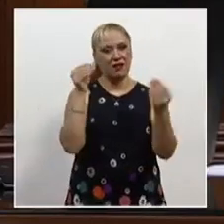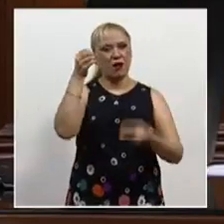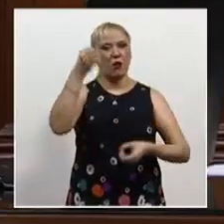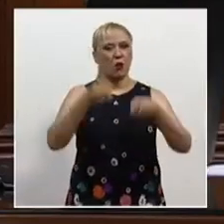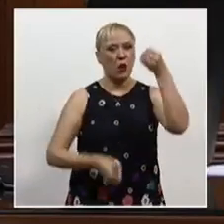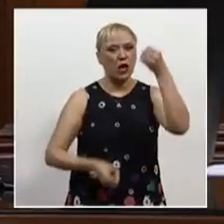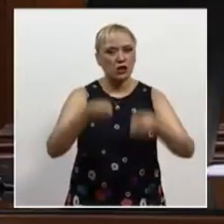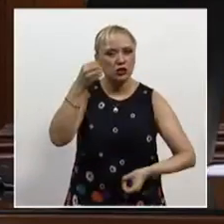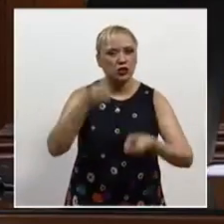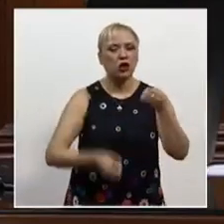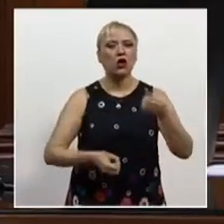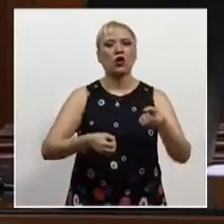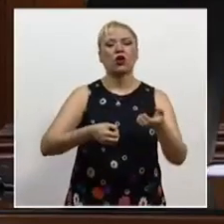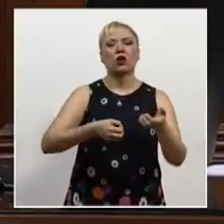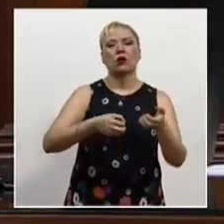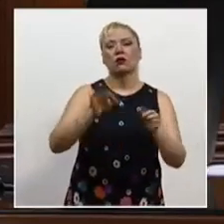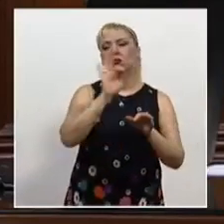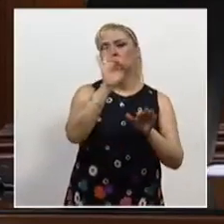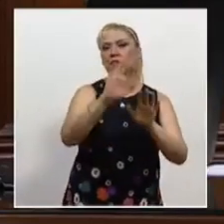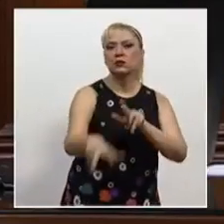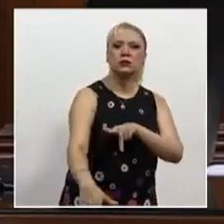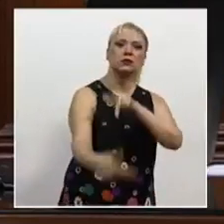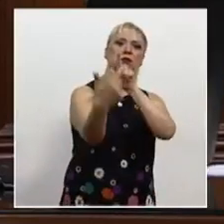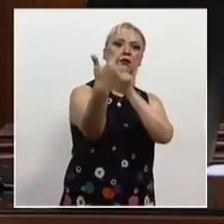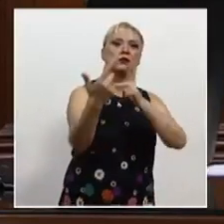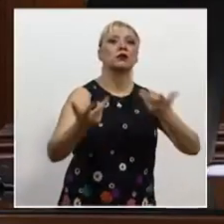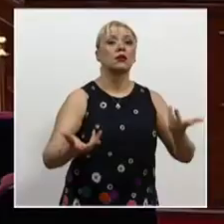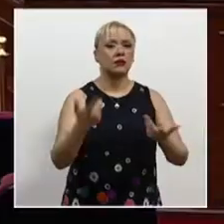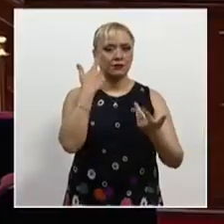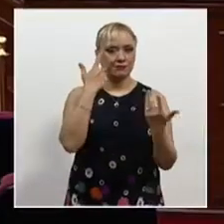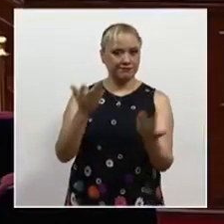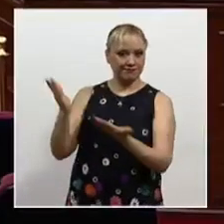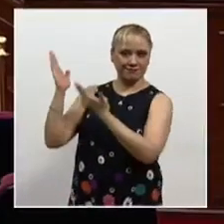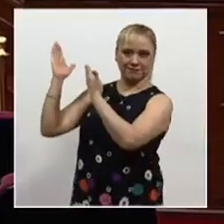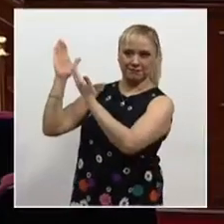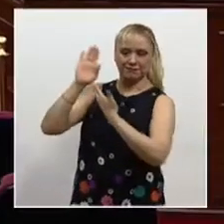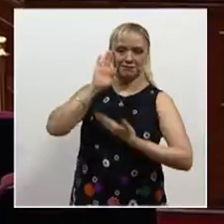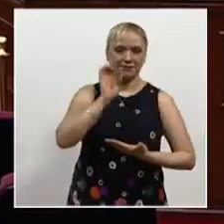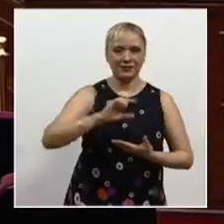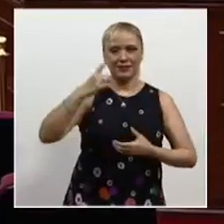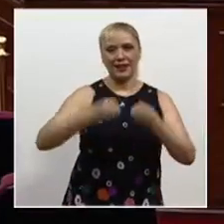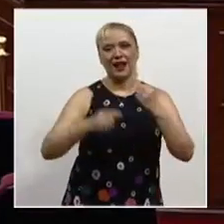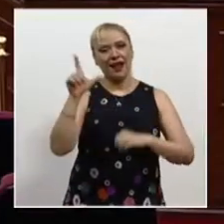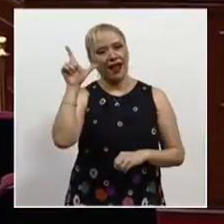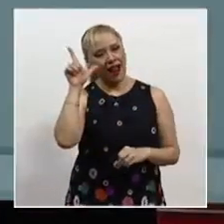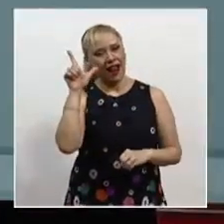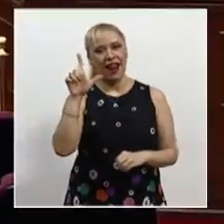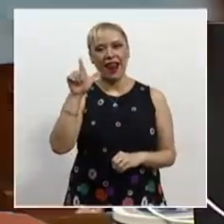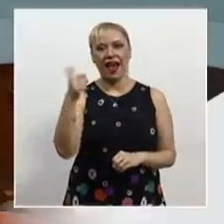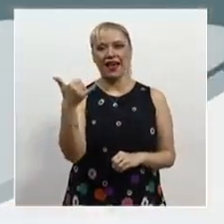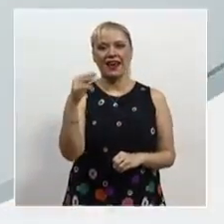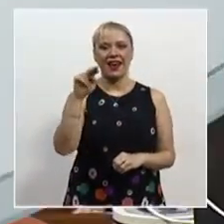un juicio civil en línea en ese estado. Vamos a escuchar al ministro ponente, Javier Lainez Potisek.